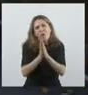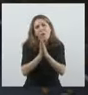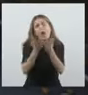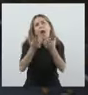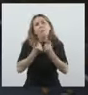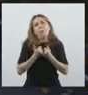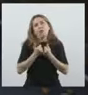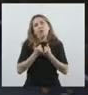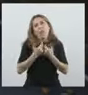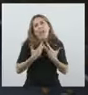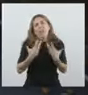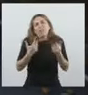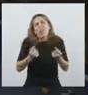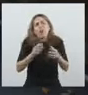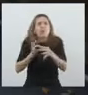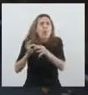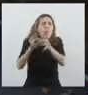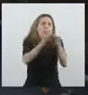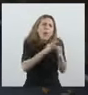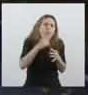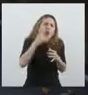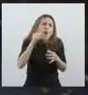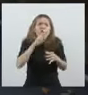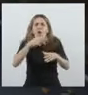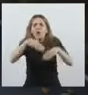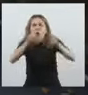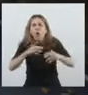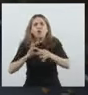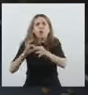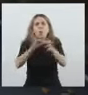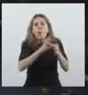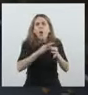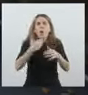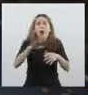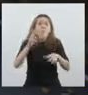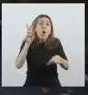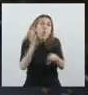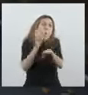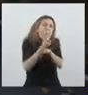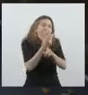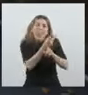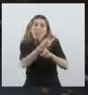esfuerzo, unidos y unidas. Vamos a redoblar los cuidados